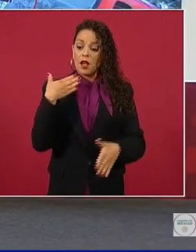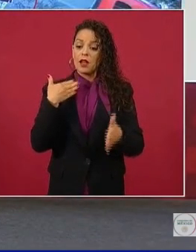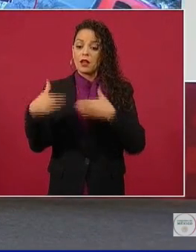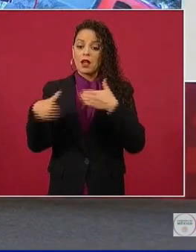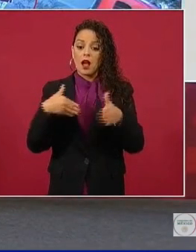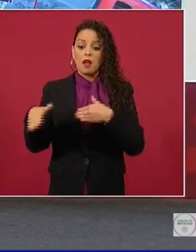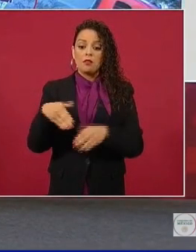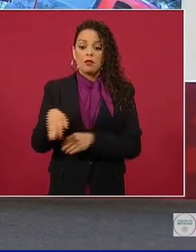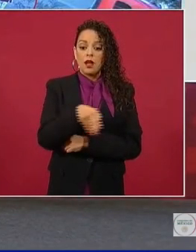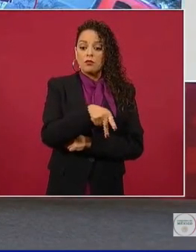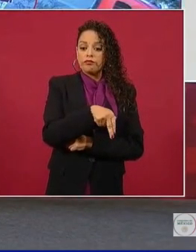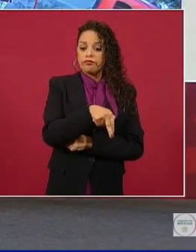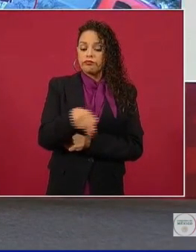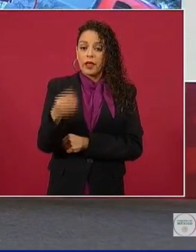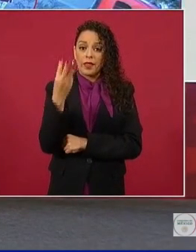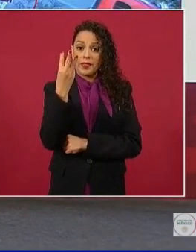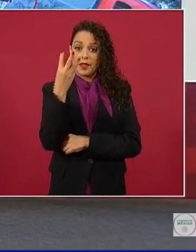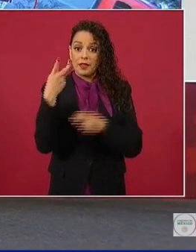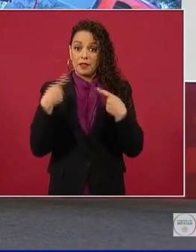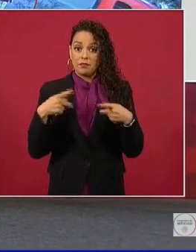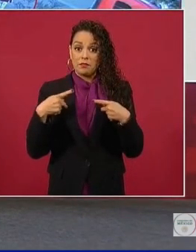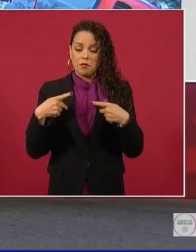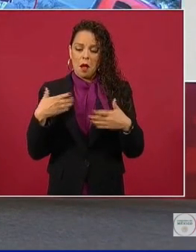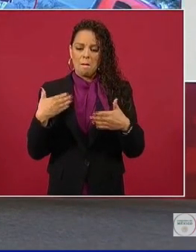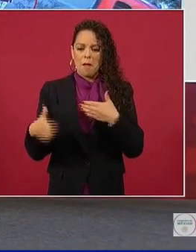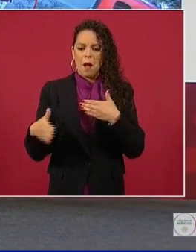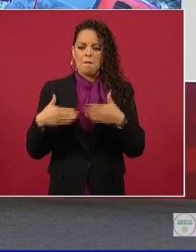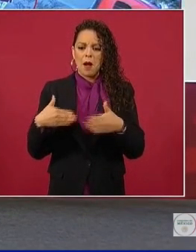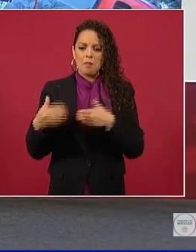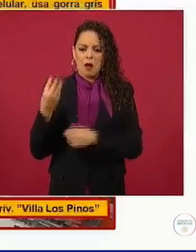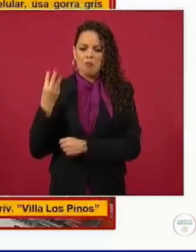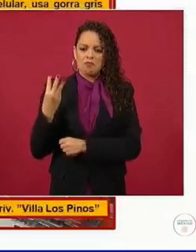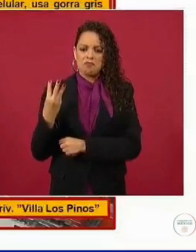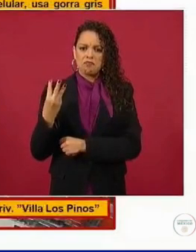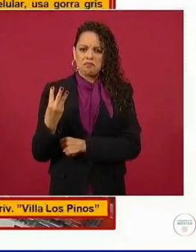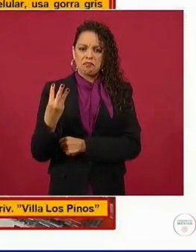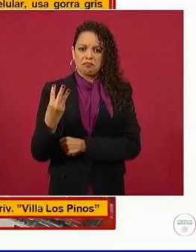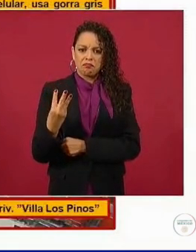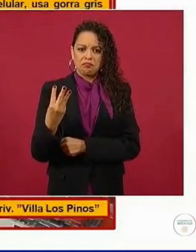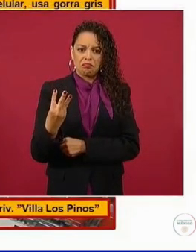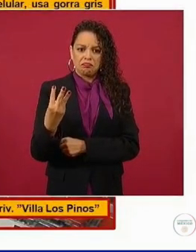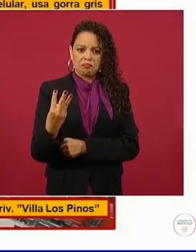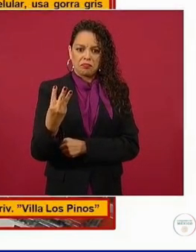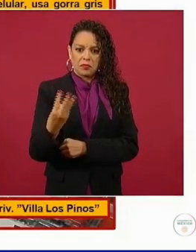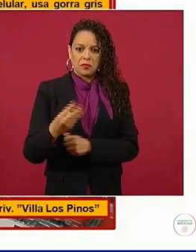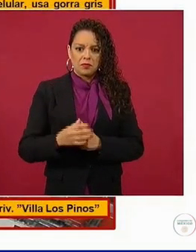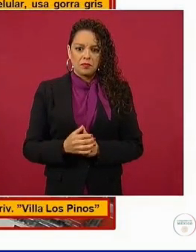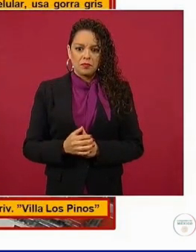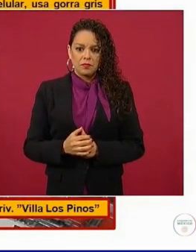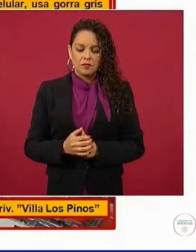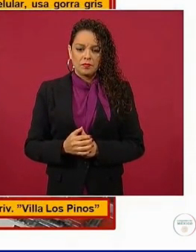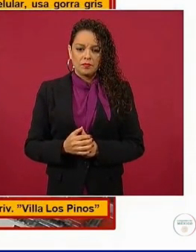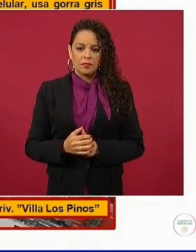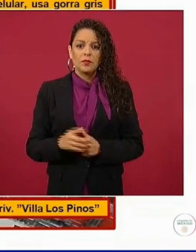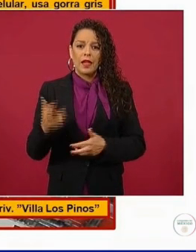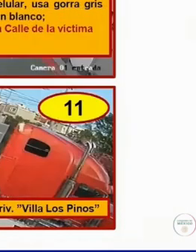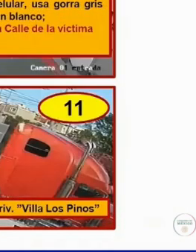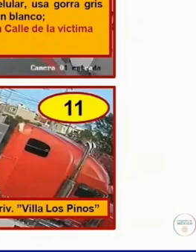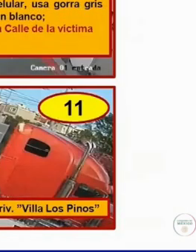tres sujetos que se desplazaban podemos poner la anterior por favor